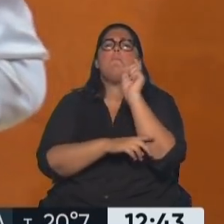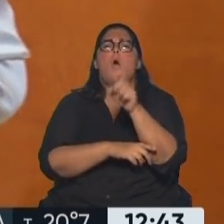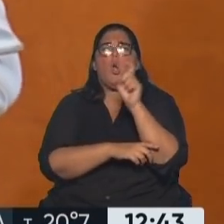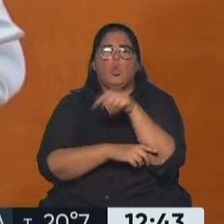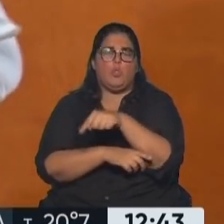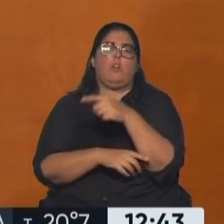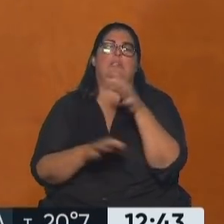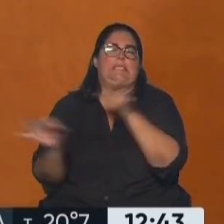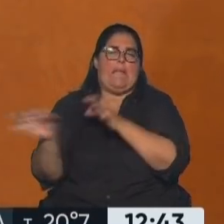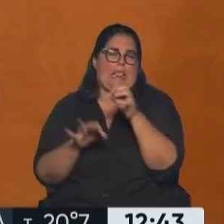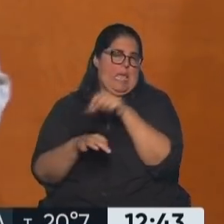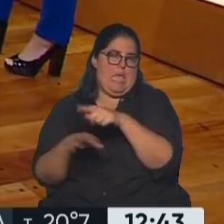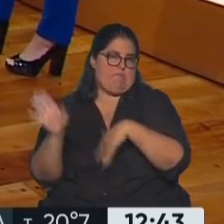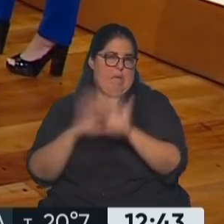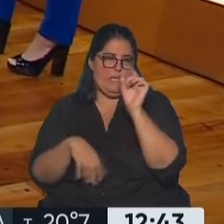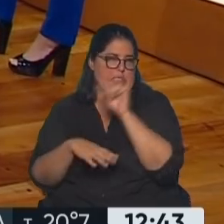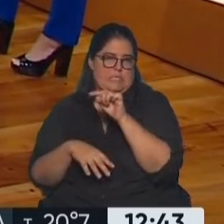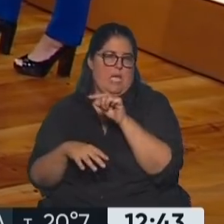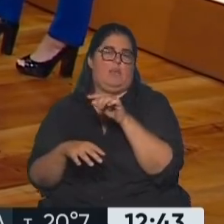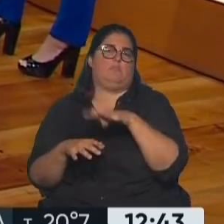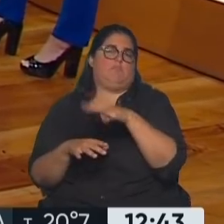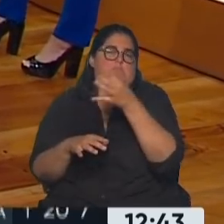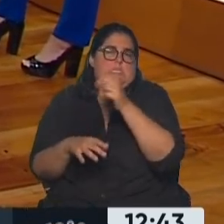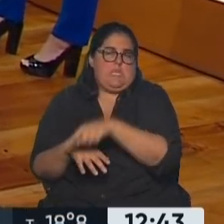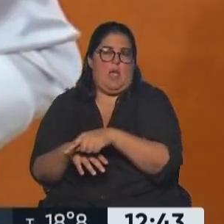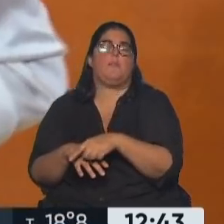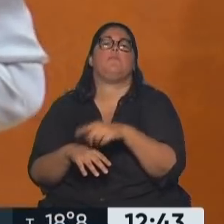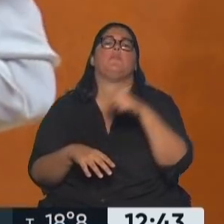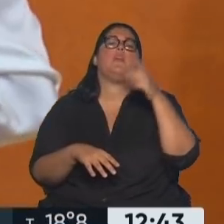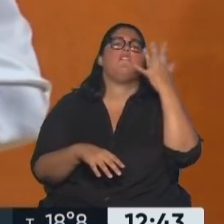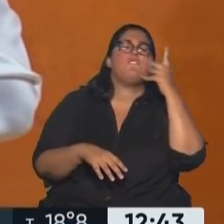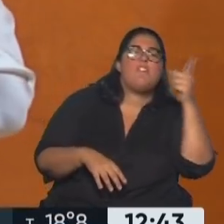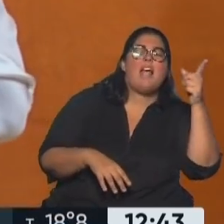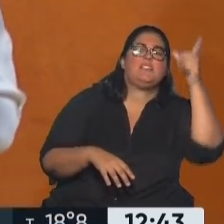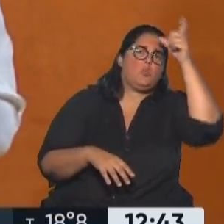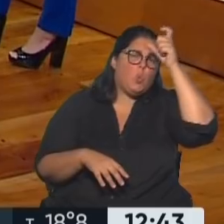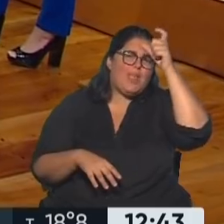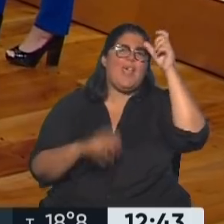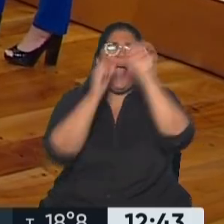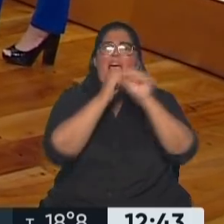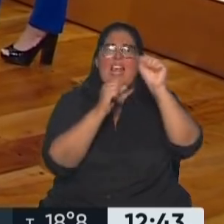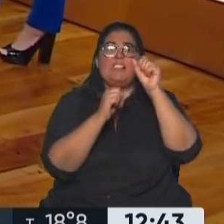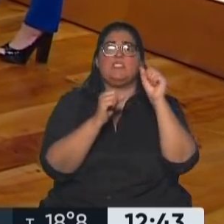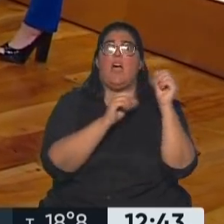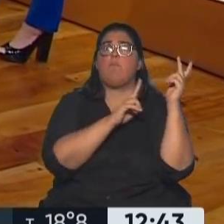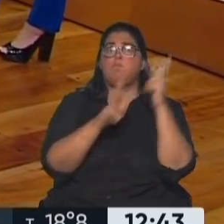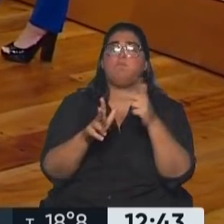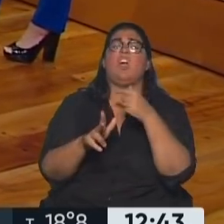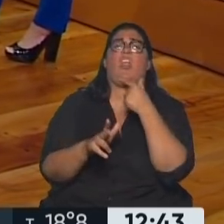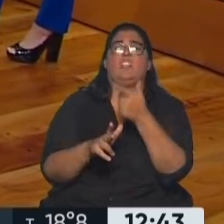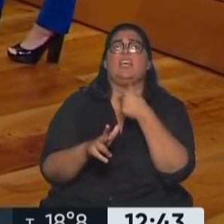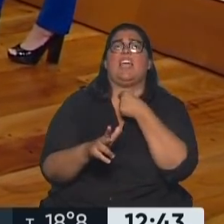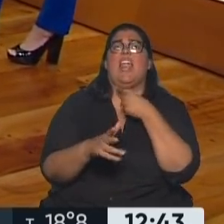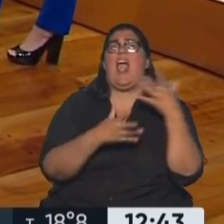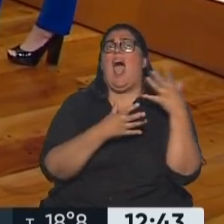estratégica, en la cual además ya dijeron desde Francia, Turquía y Grecia que quieren ser parte para justamente poder sacar a